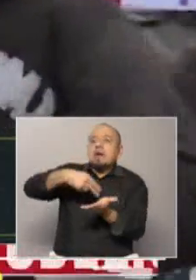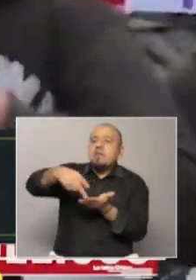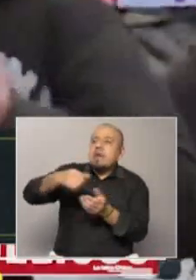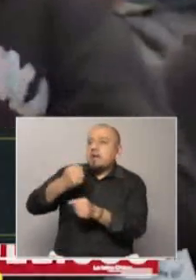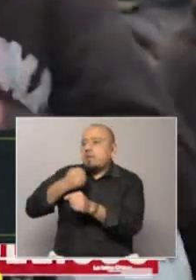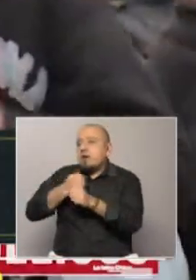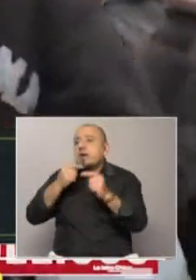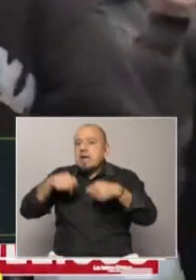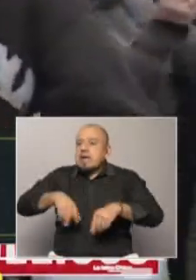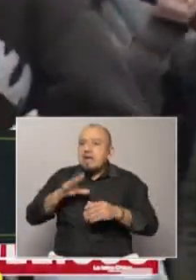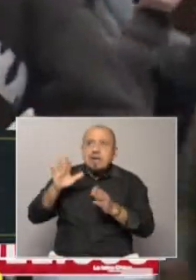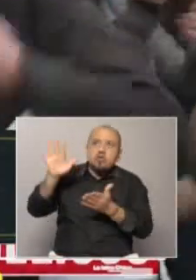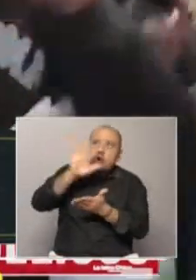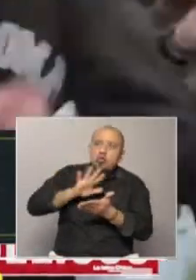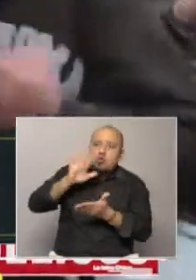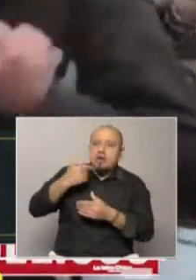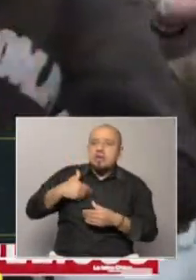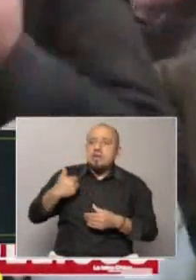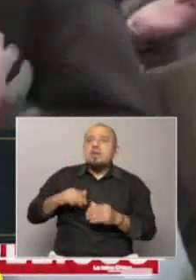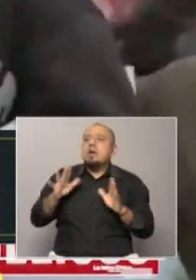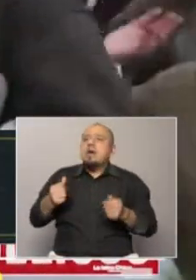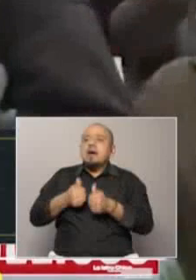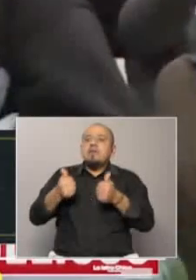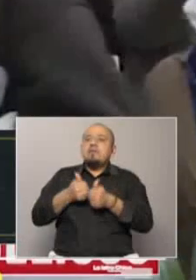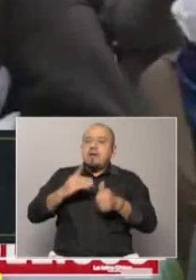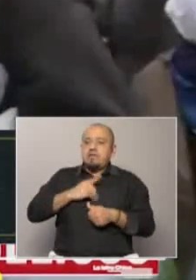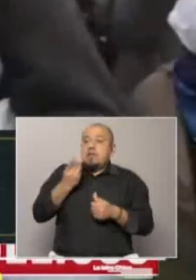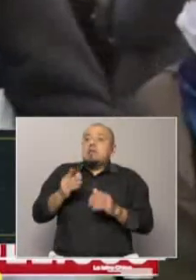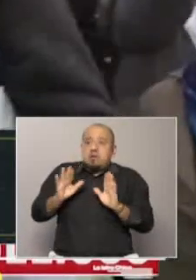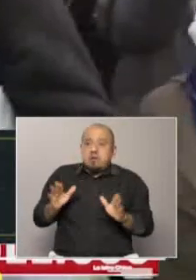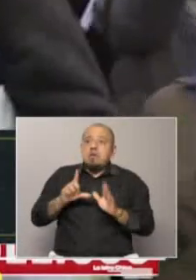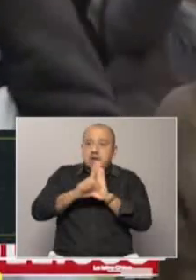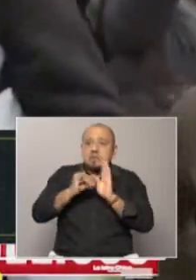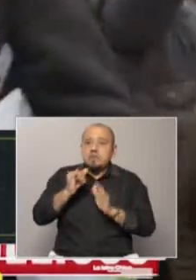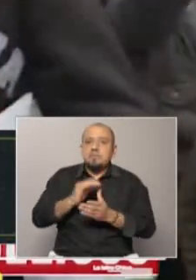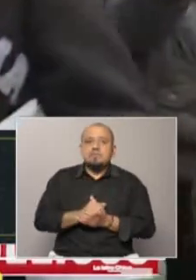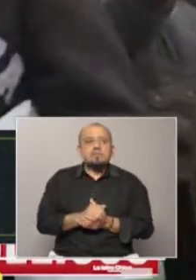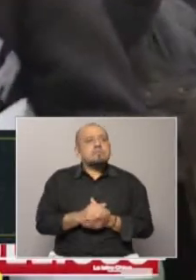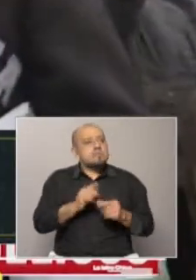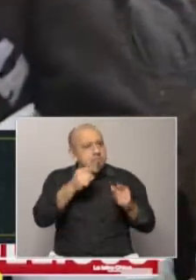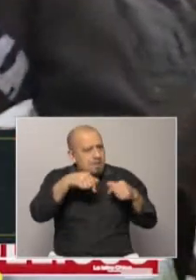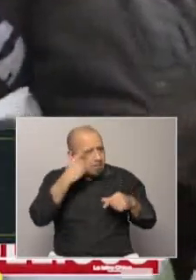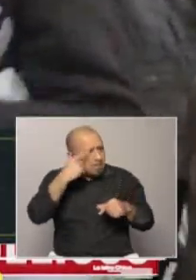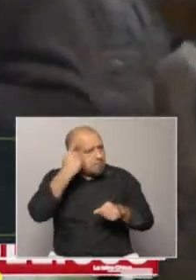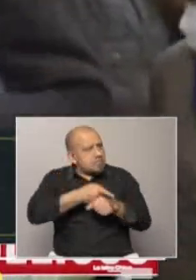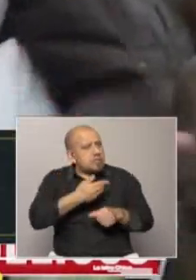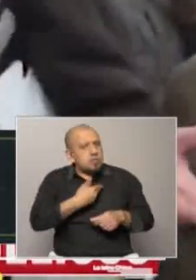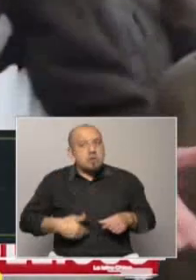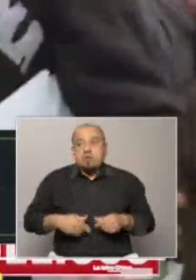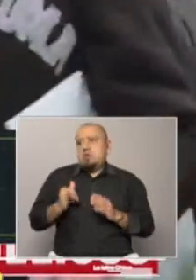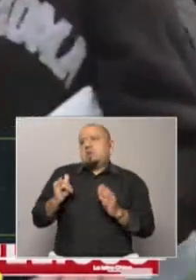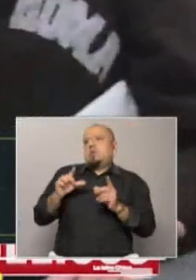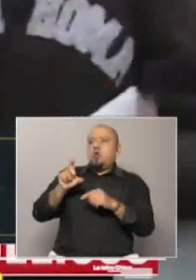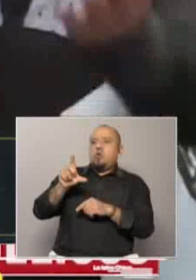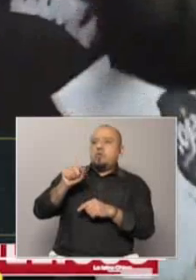trabajar en el territorio argentino, ejercer una actividad digna, ilícita. Muy bien. ¿Es un Estado autoritario? Esto es un Estado totalitario,